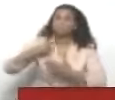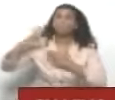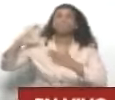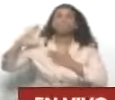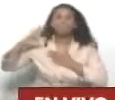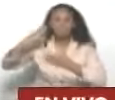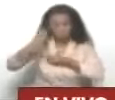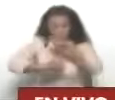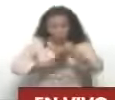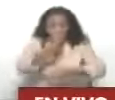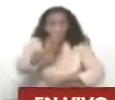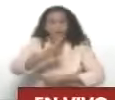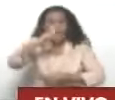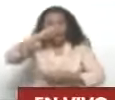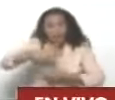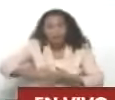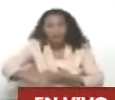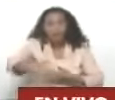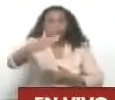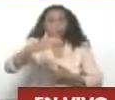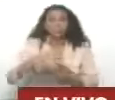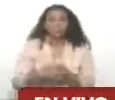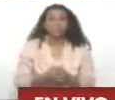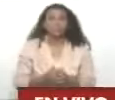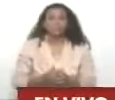vamos a cumplir los años que están por venir.